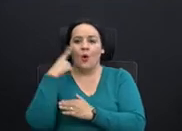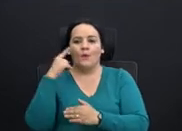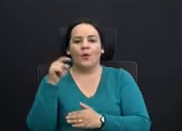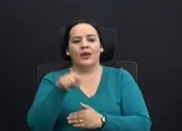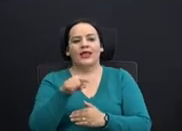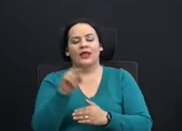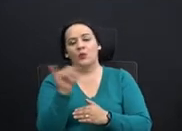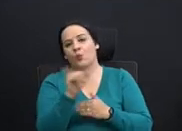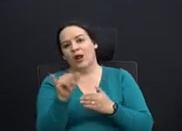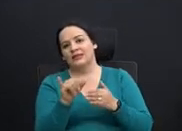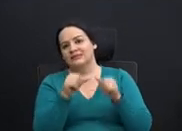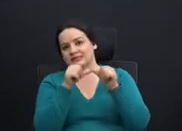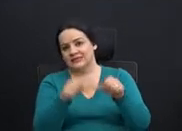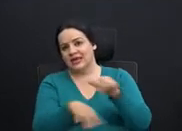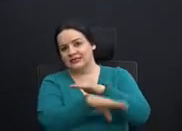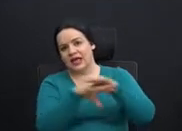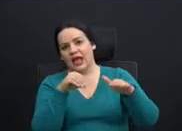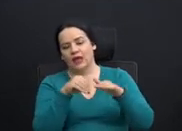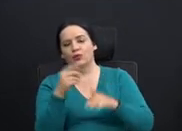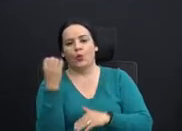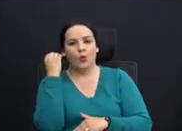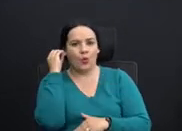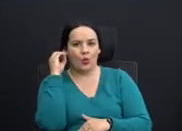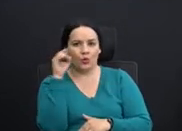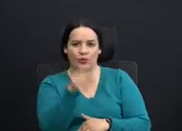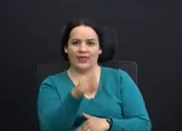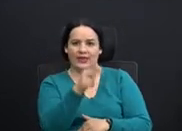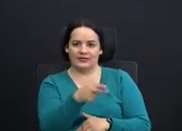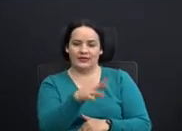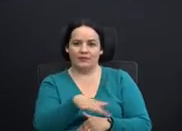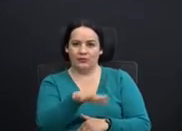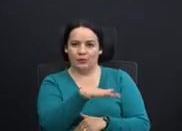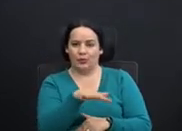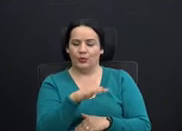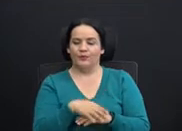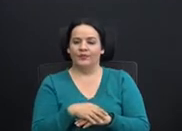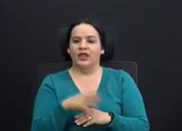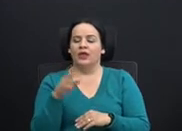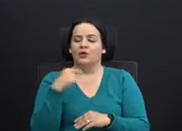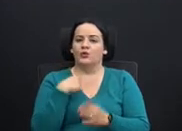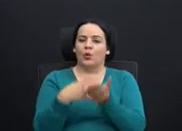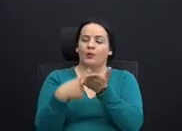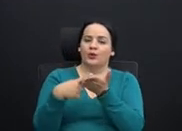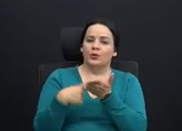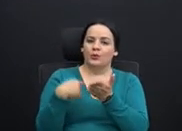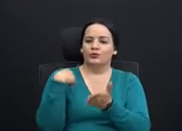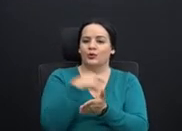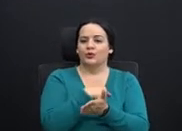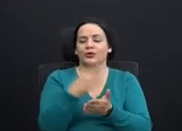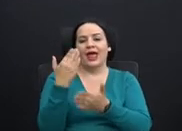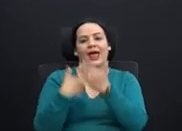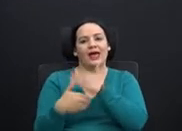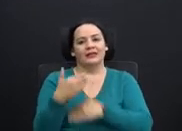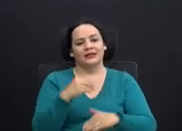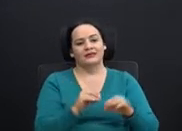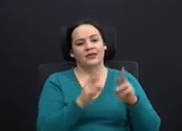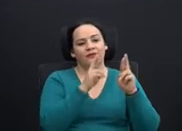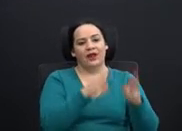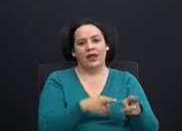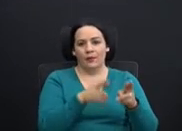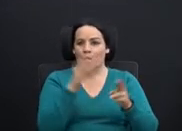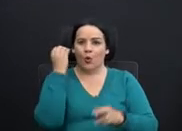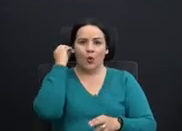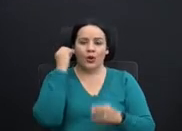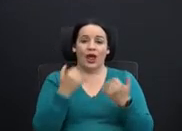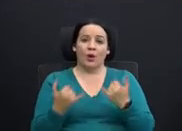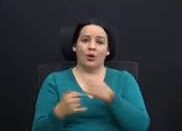dando. Yo comentaba, señora diputada, que hemos pasado de un extremo al otro, donde regalábamos el oro y hoy nos lo